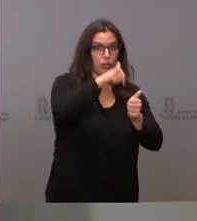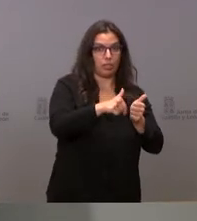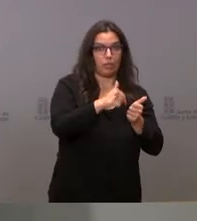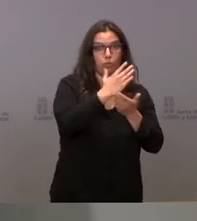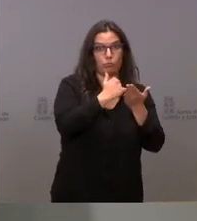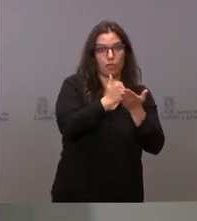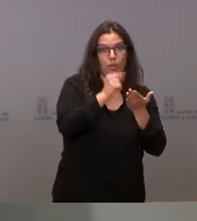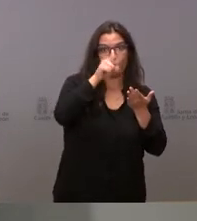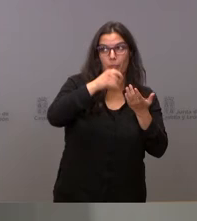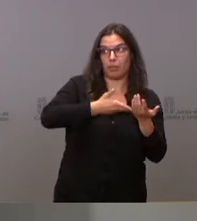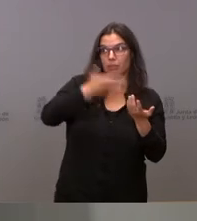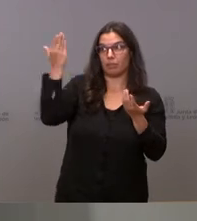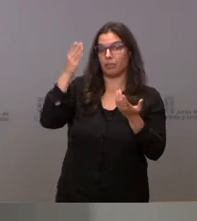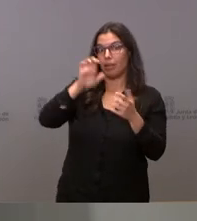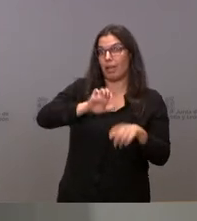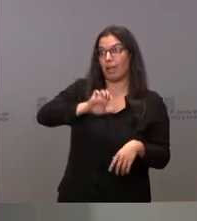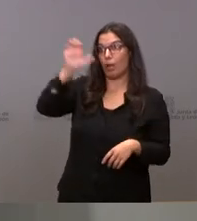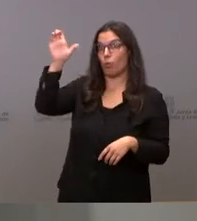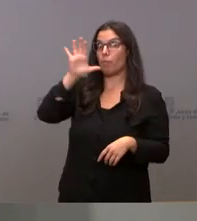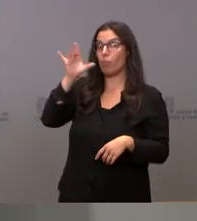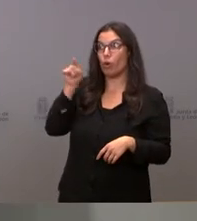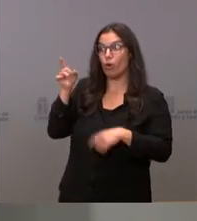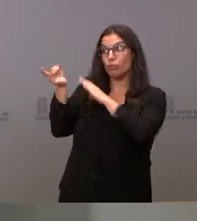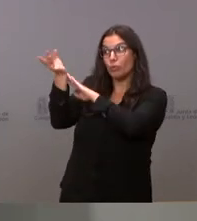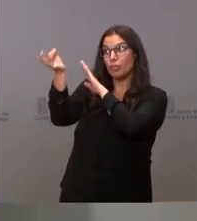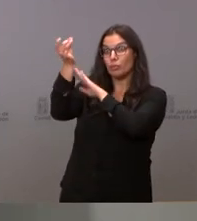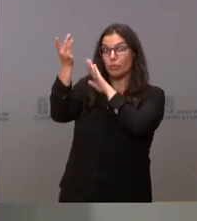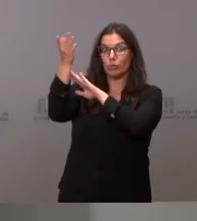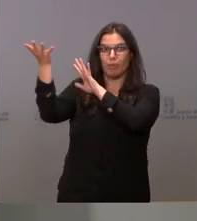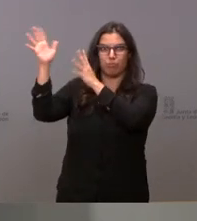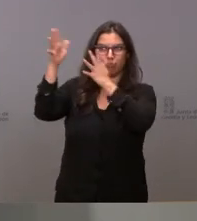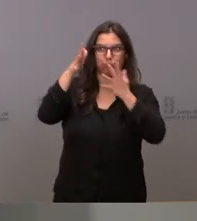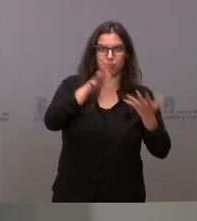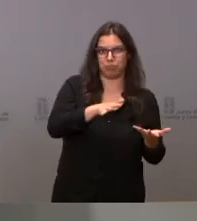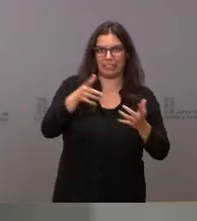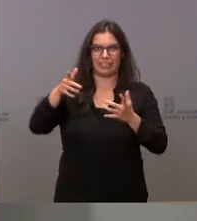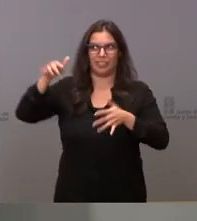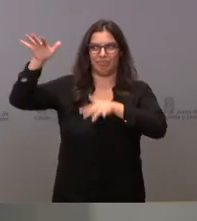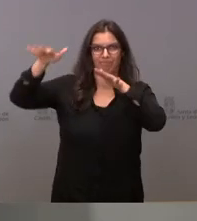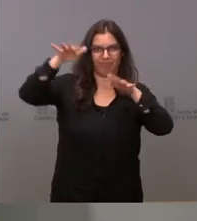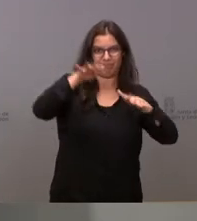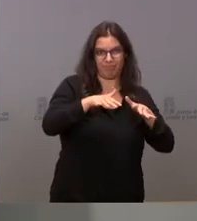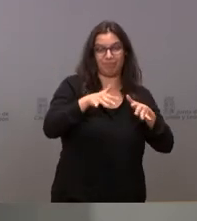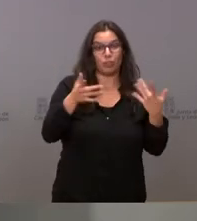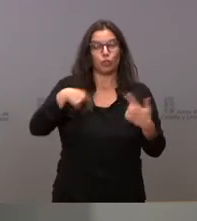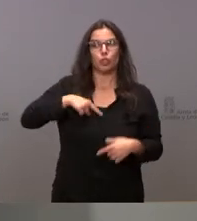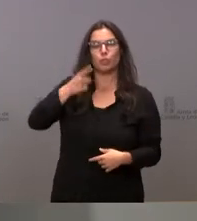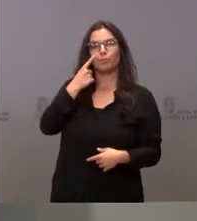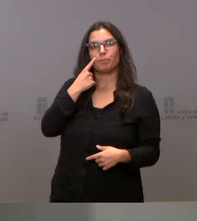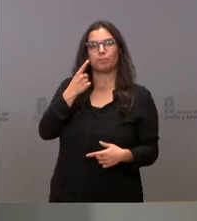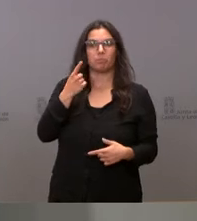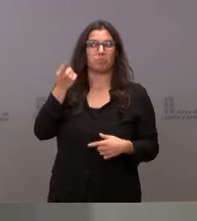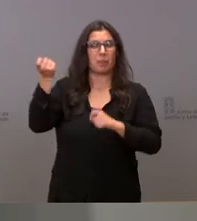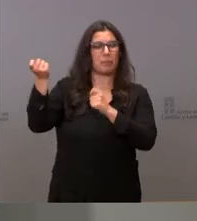Europa, porque se van reproduciendo las curvas en los países, a medida que se toman medidas, y nosotros hemos tenido un comportamiento